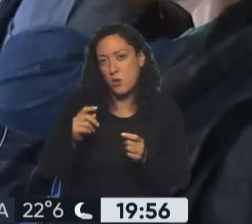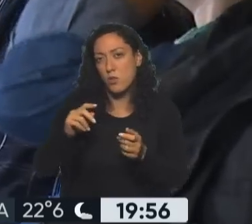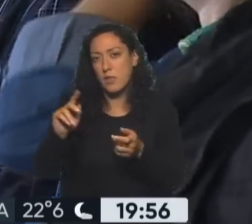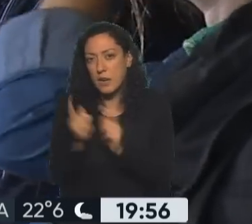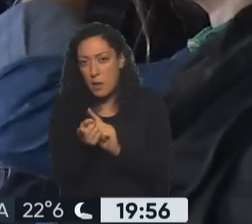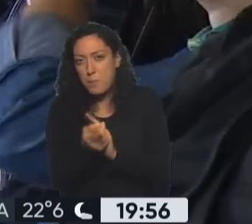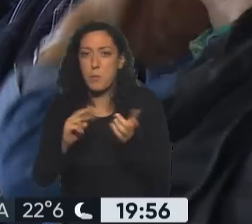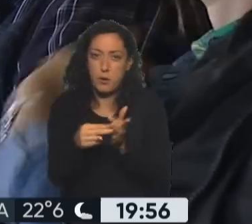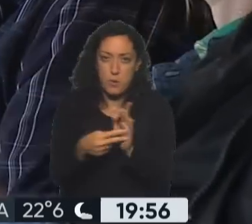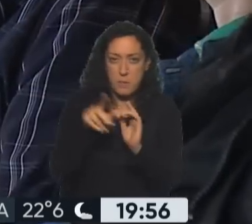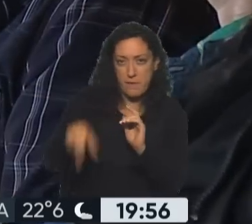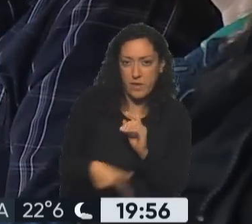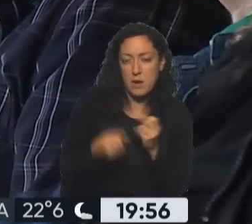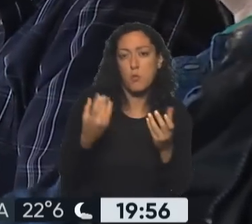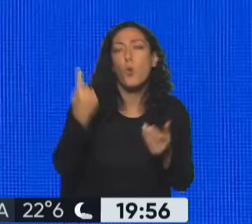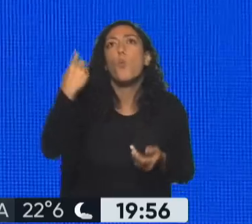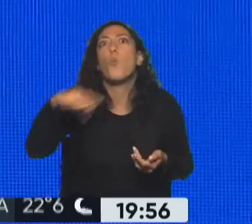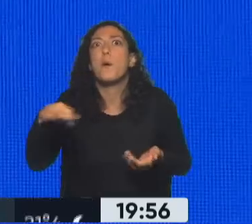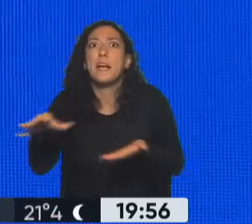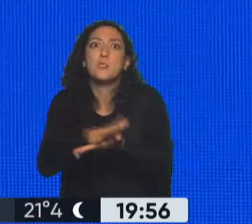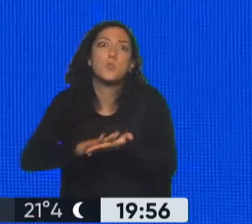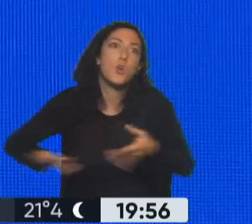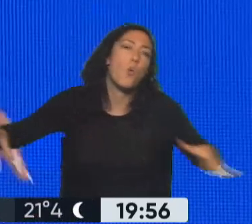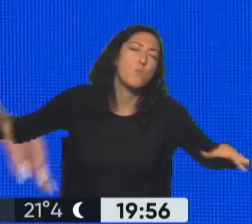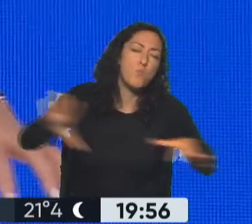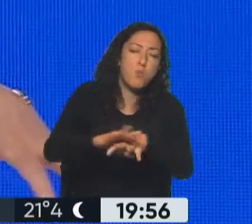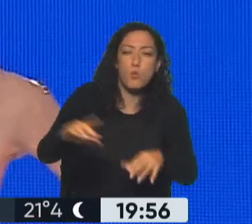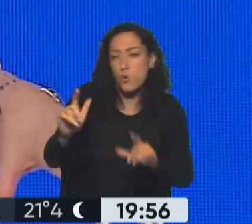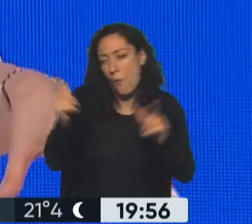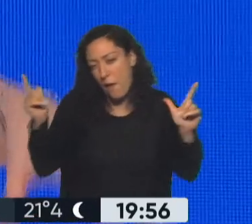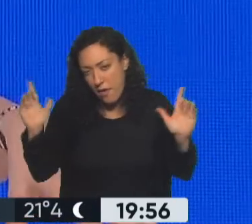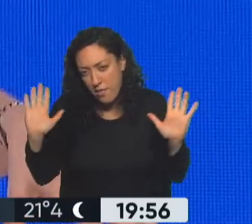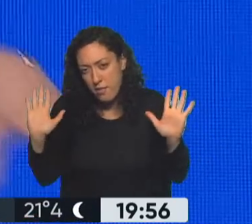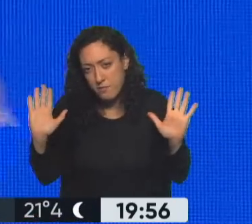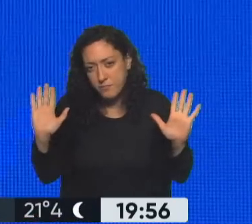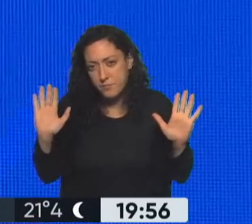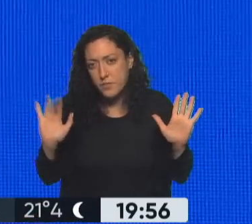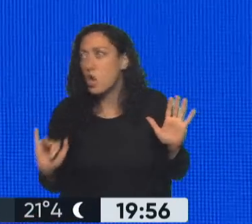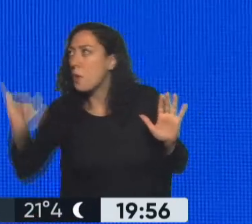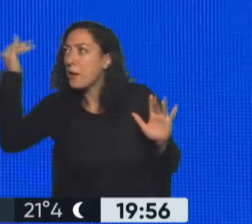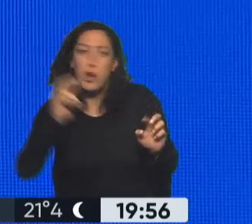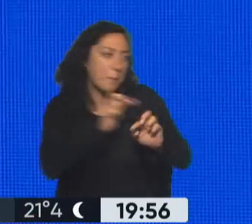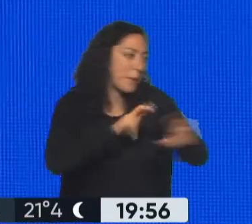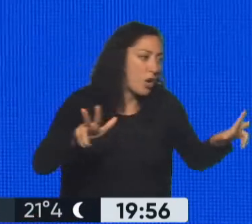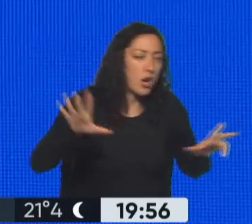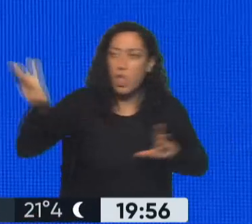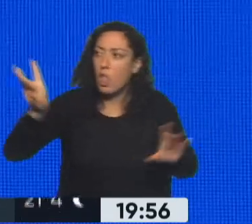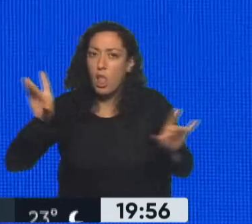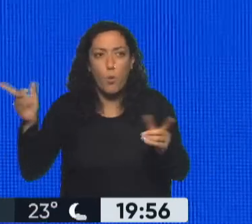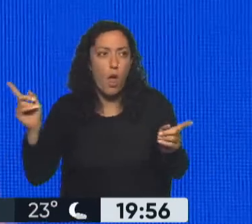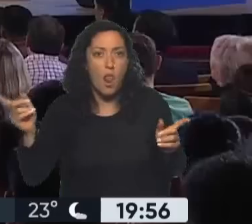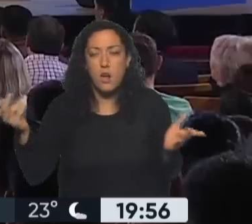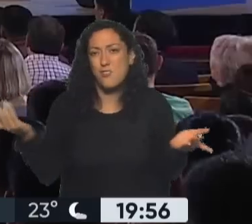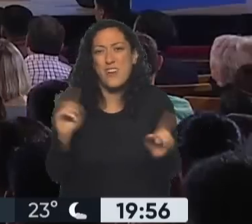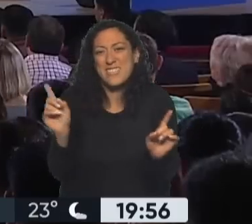cambiaria. Porque no hay una solución perfecta, no es que se elige entre lo mejor y lo peor. Cuando se está en el